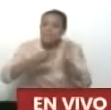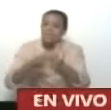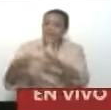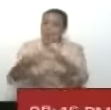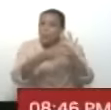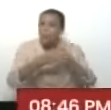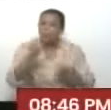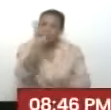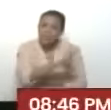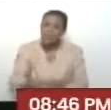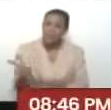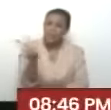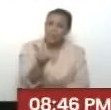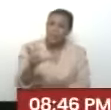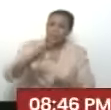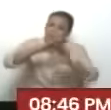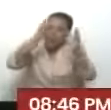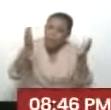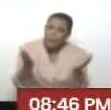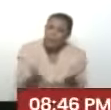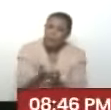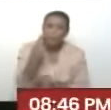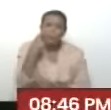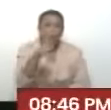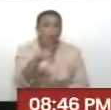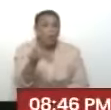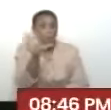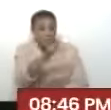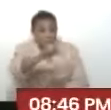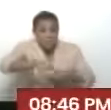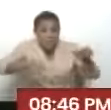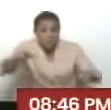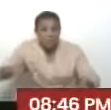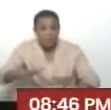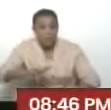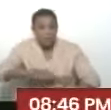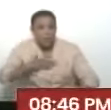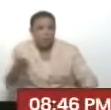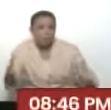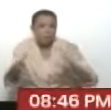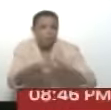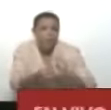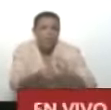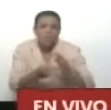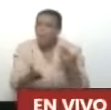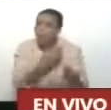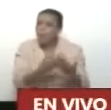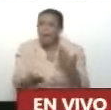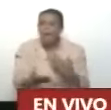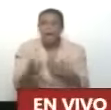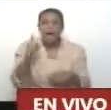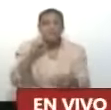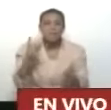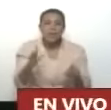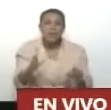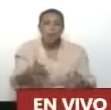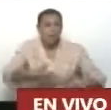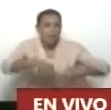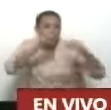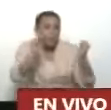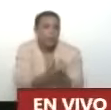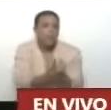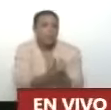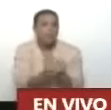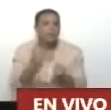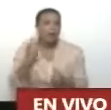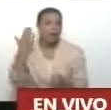unidad venezolana para el mundo. Cuando los venezolanos nos unimos, fuimos capaces de en Junín, en Ayacucho, en Pichincha, liberar un continente